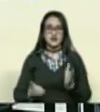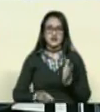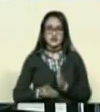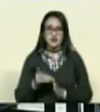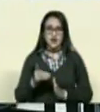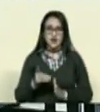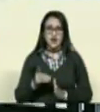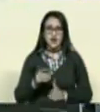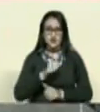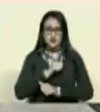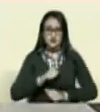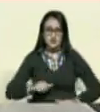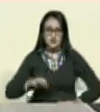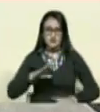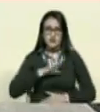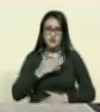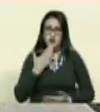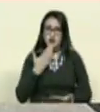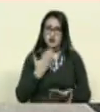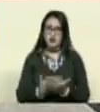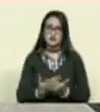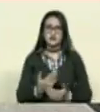Fuerza Armada Nacional Bolivariana. Gracias.